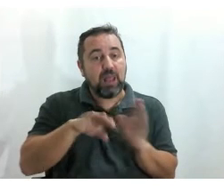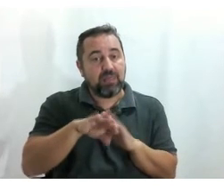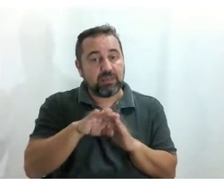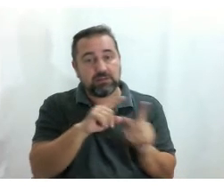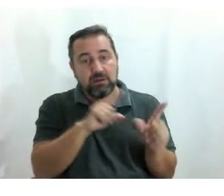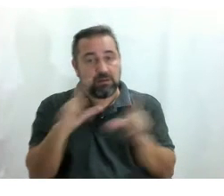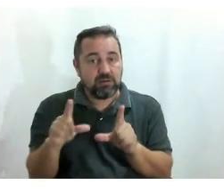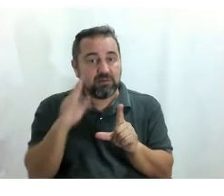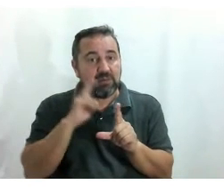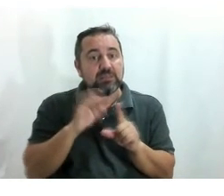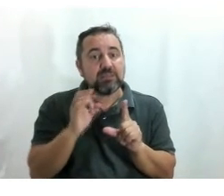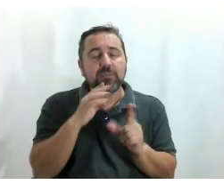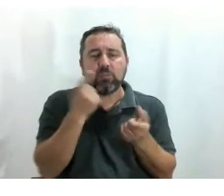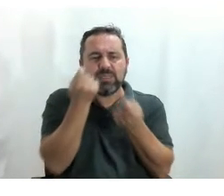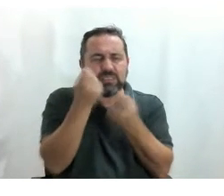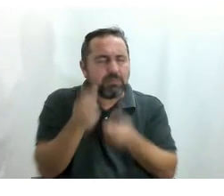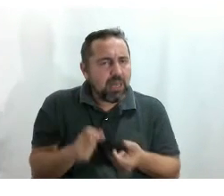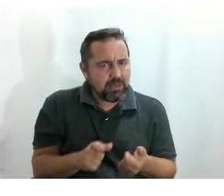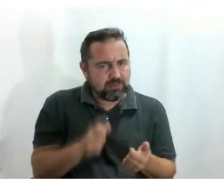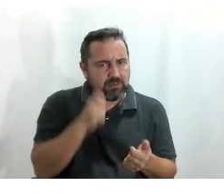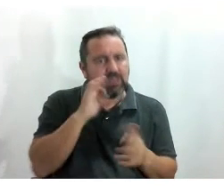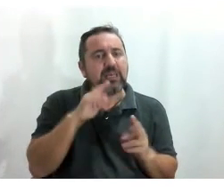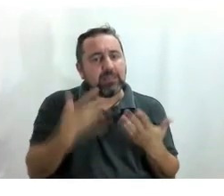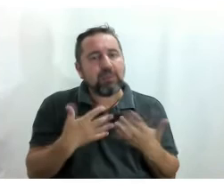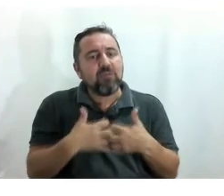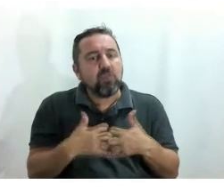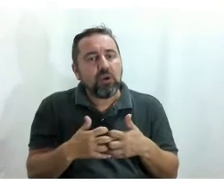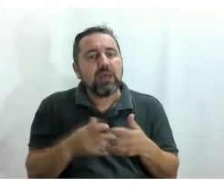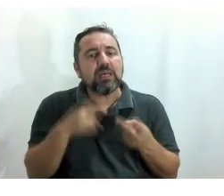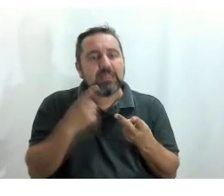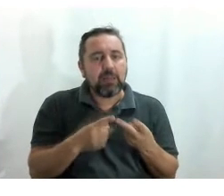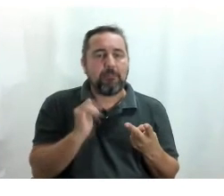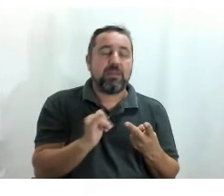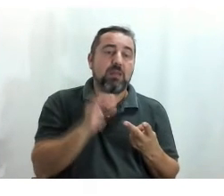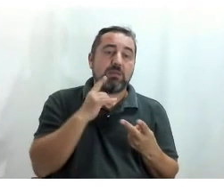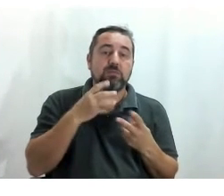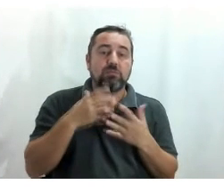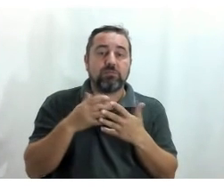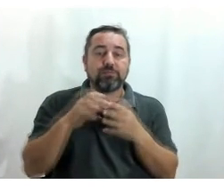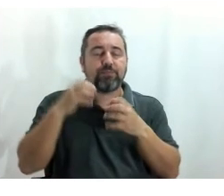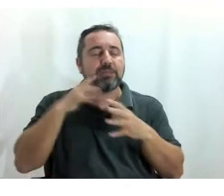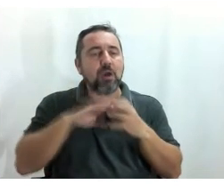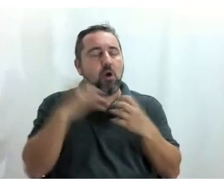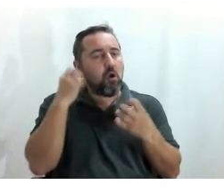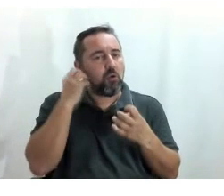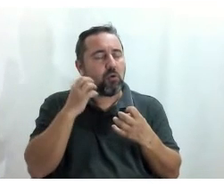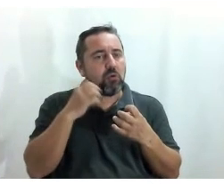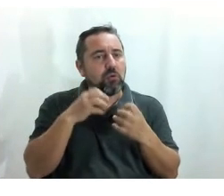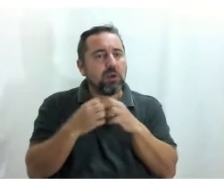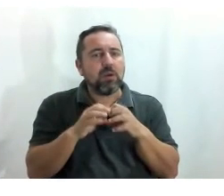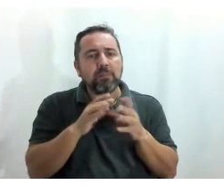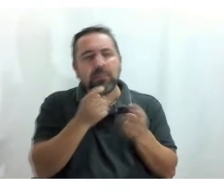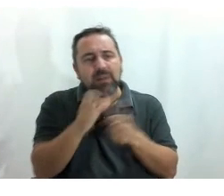ver que anatómicamente son muy similares y también funcionalmente tienen unos rangos auditivos parecidos a lo que